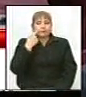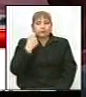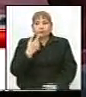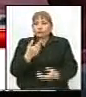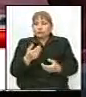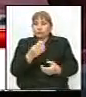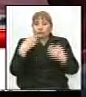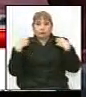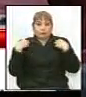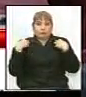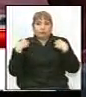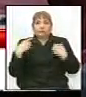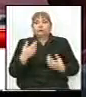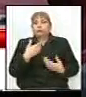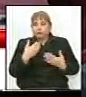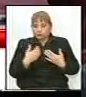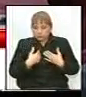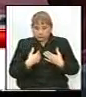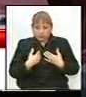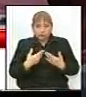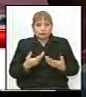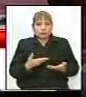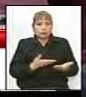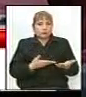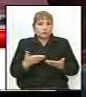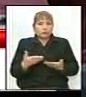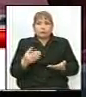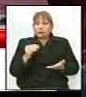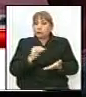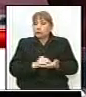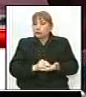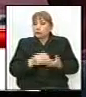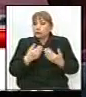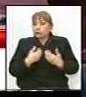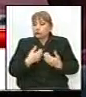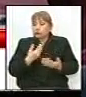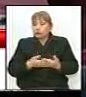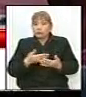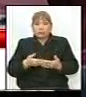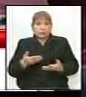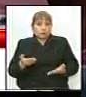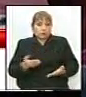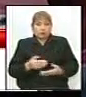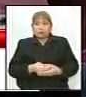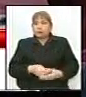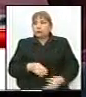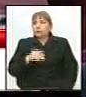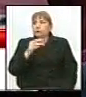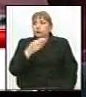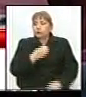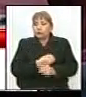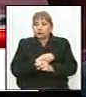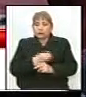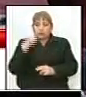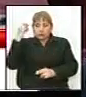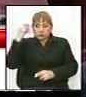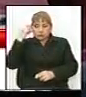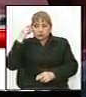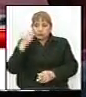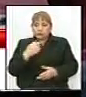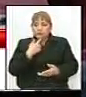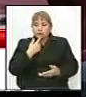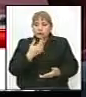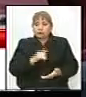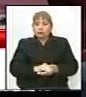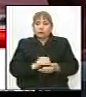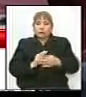Piura tiene como antecedentes que fue encargado de la reestructuración del Partido Nacionalista, haciendo proselitismo político, etcétera. Entonces, por